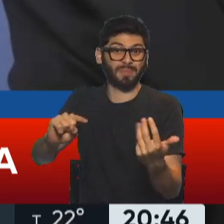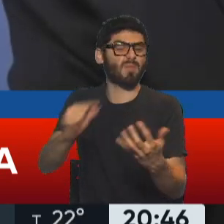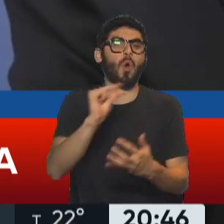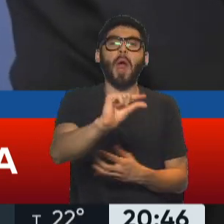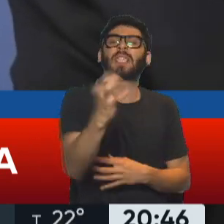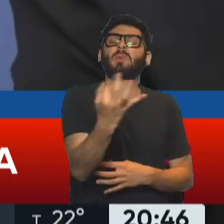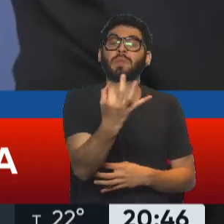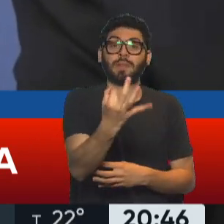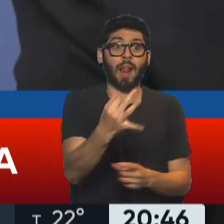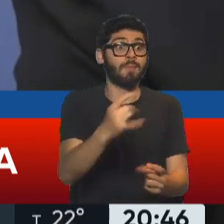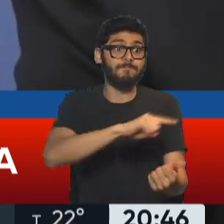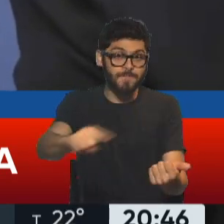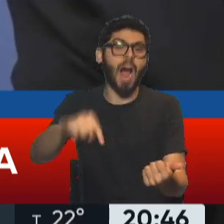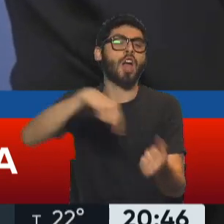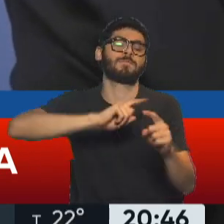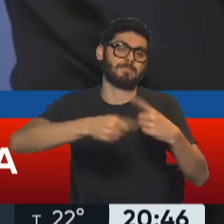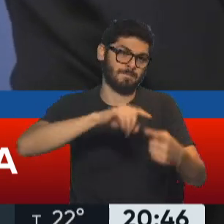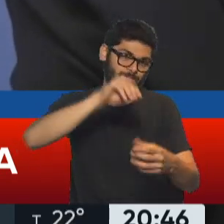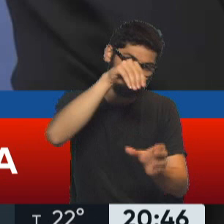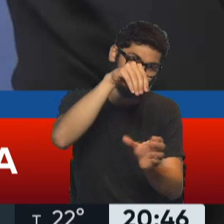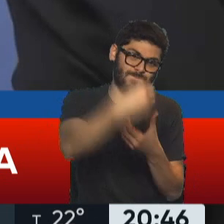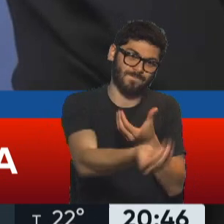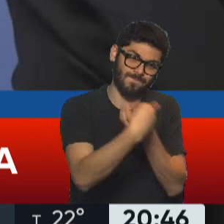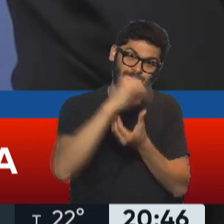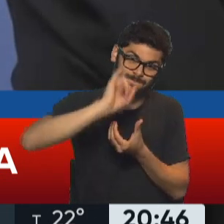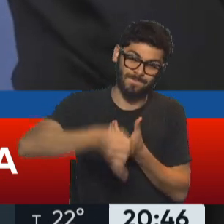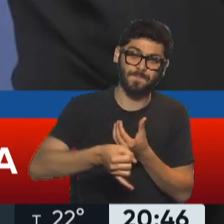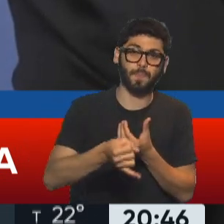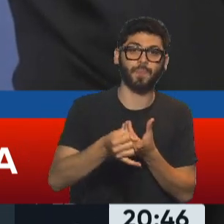preferenciales, que incluía